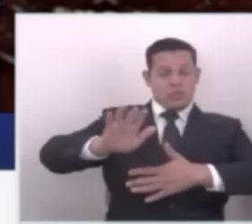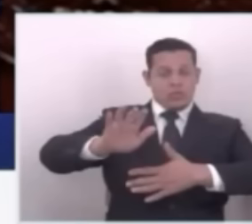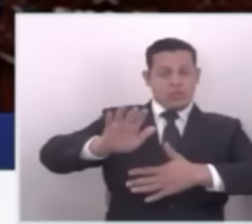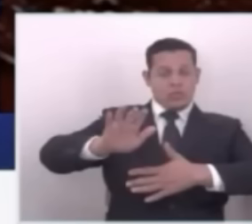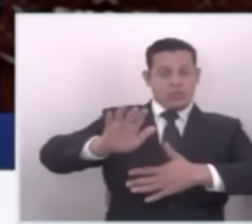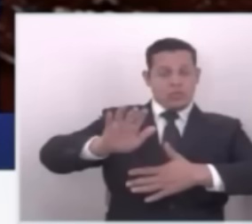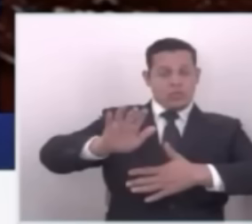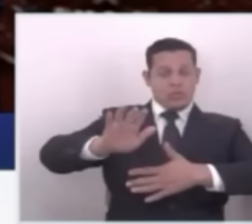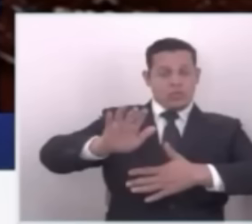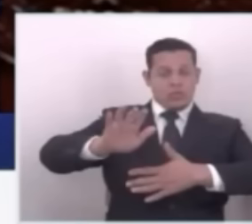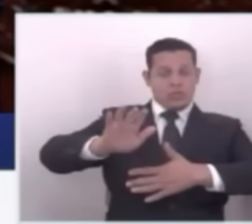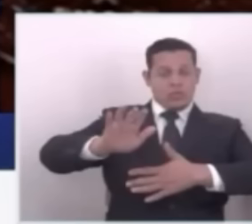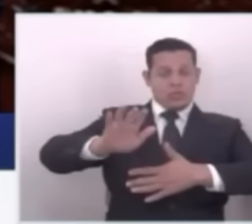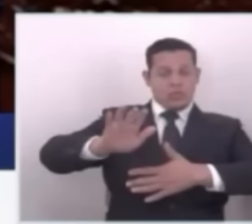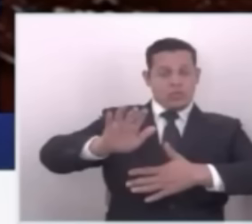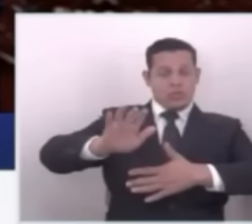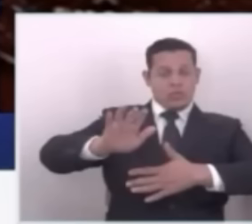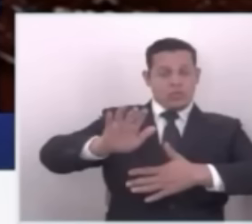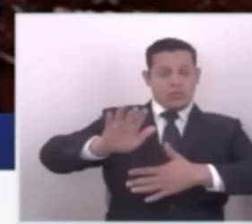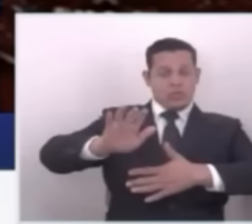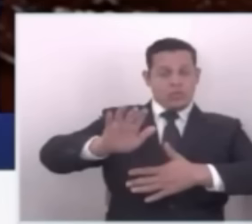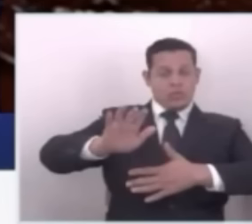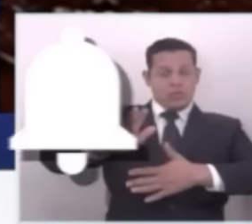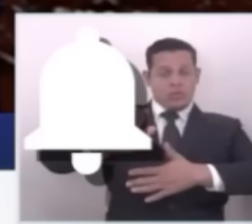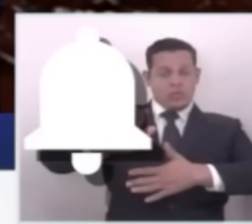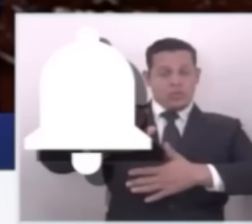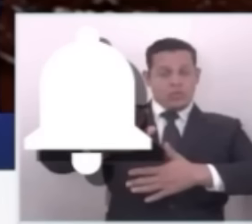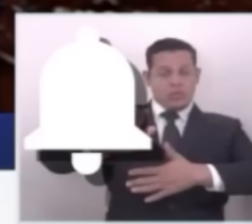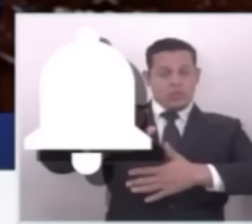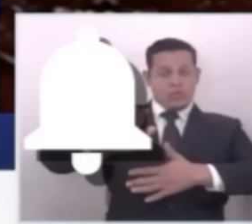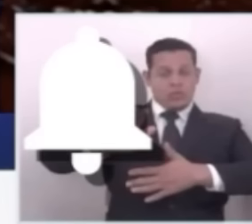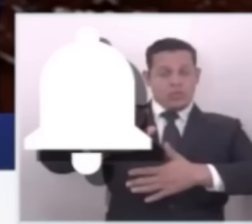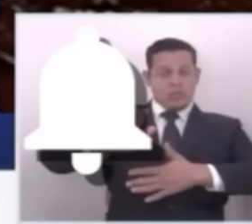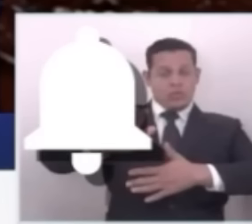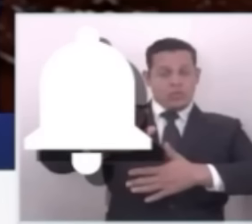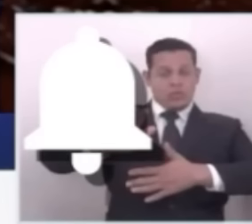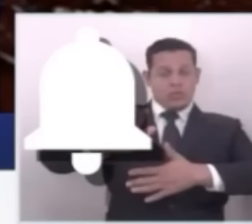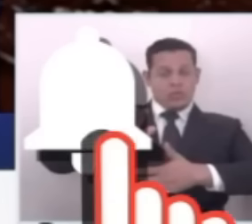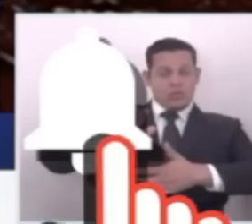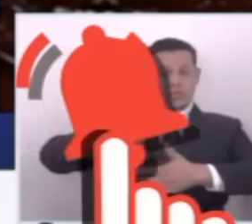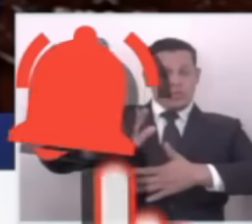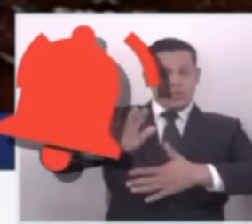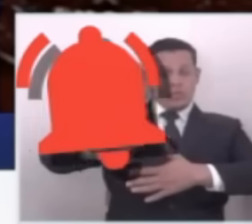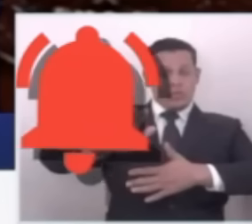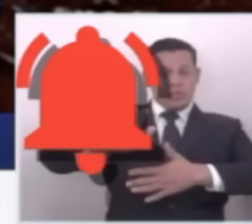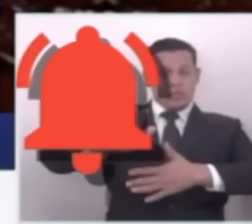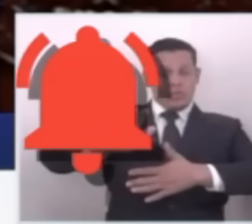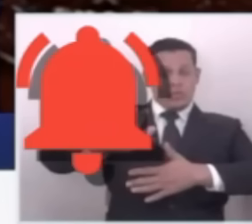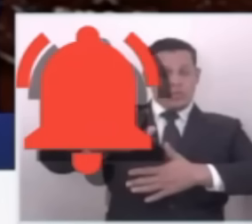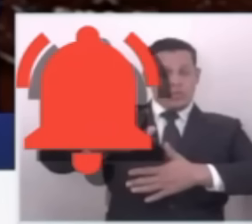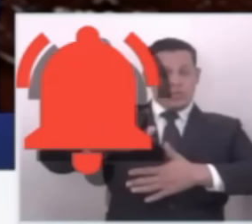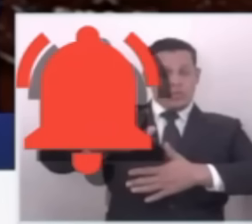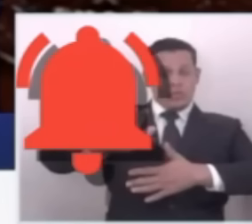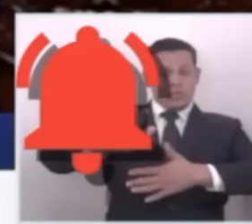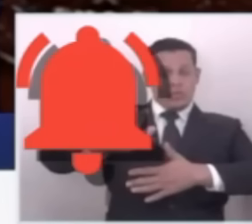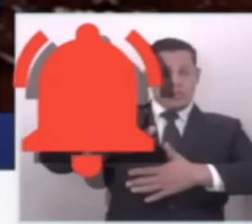Si no han visto el video, vayan y véanlo y juzguen por ustedes mismos si no estaba su compañera haciendo lo mismo.